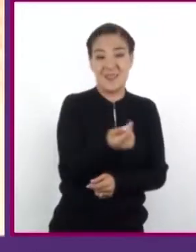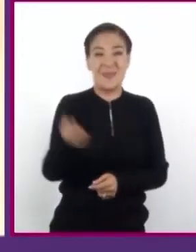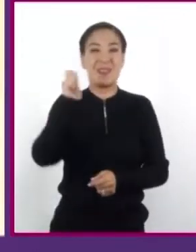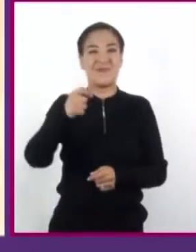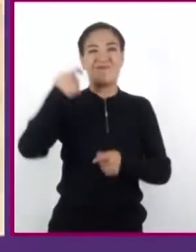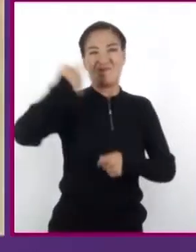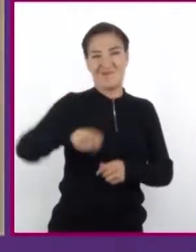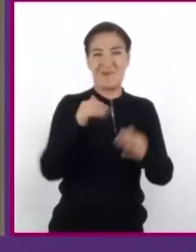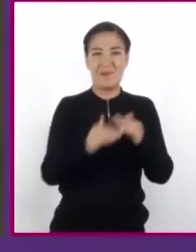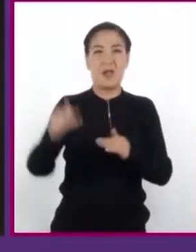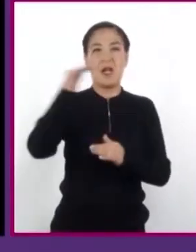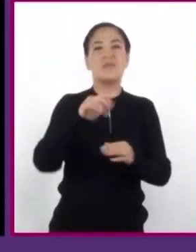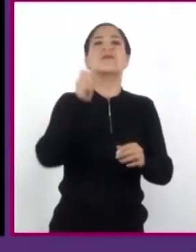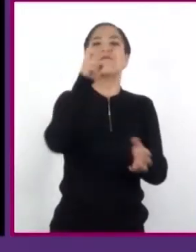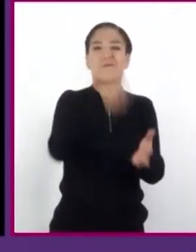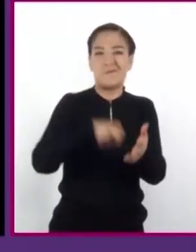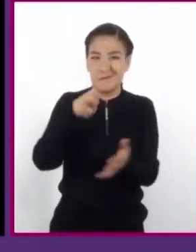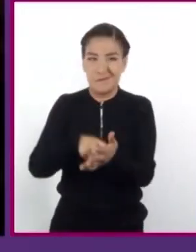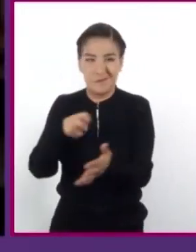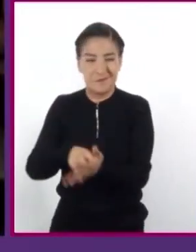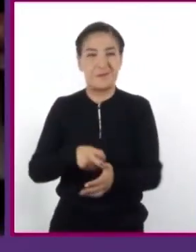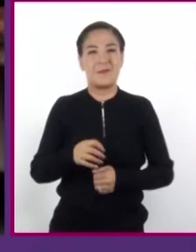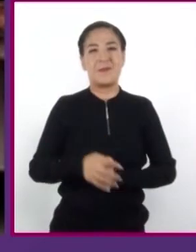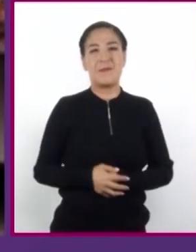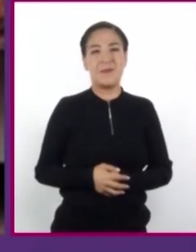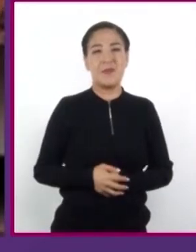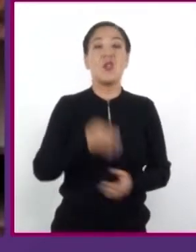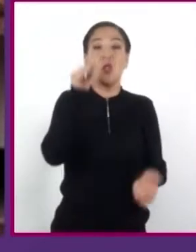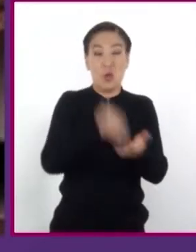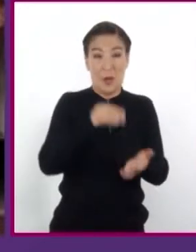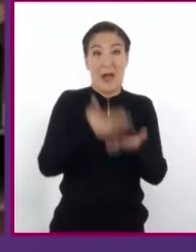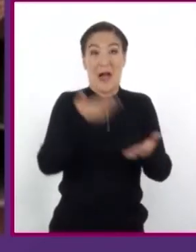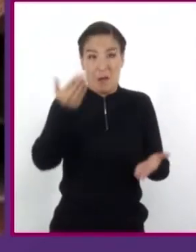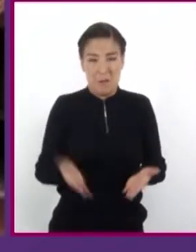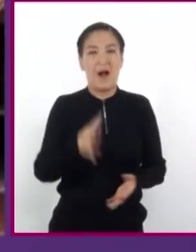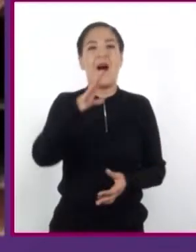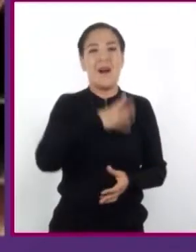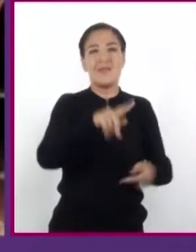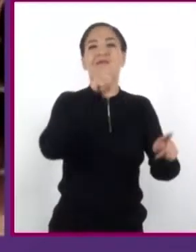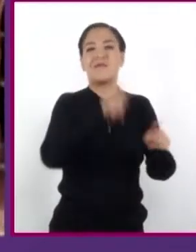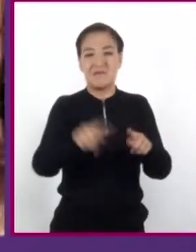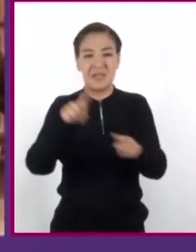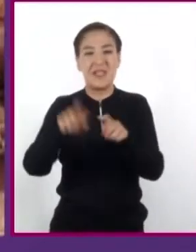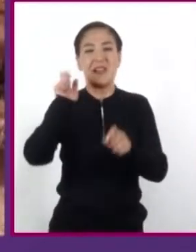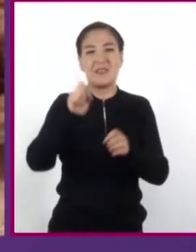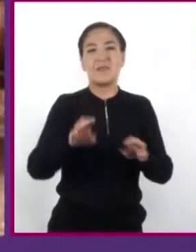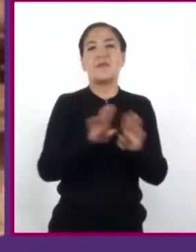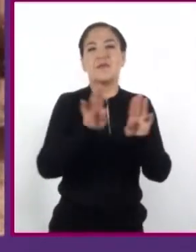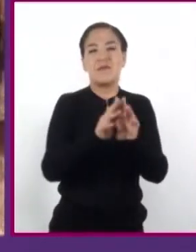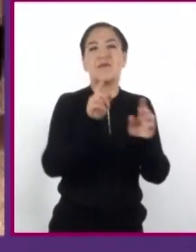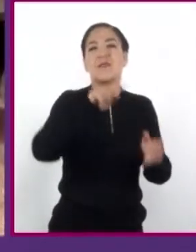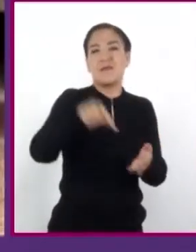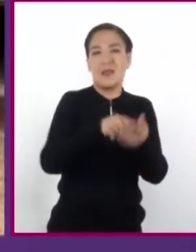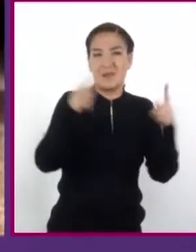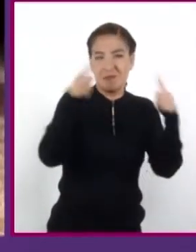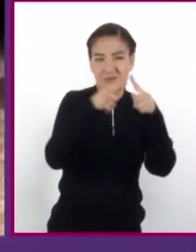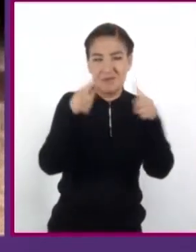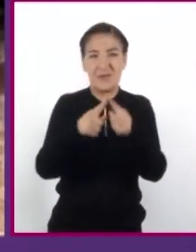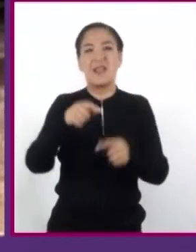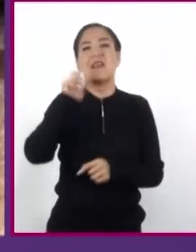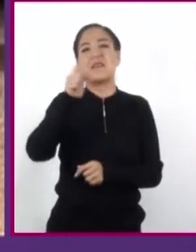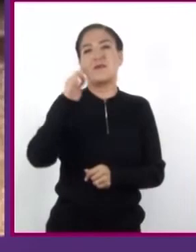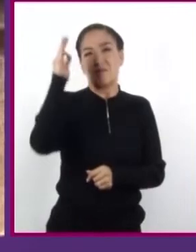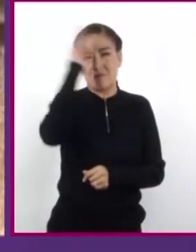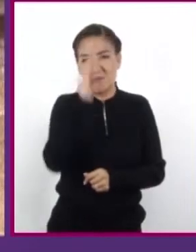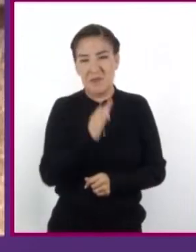fueron formados en ellos. Todavía hoy día subsiste la mayor parte de los edificios de iglesias, conventos,